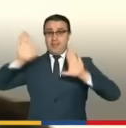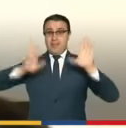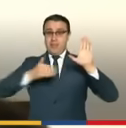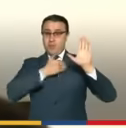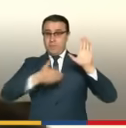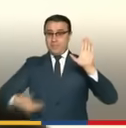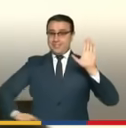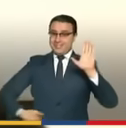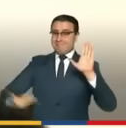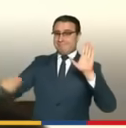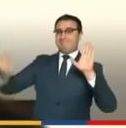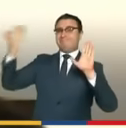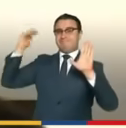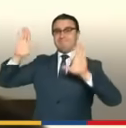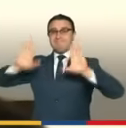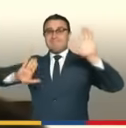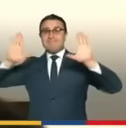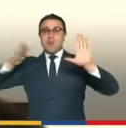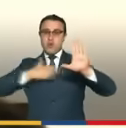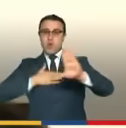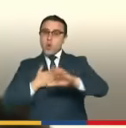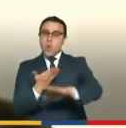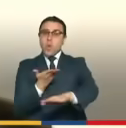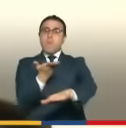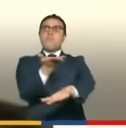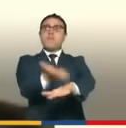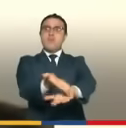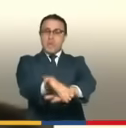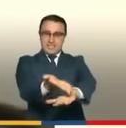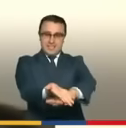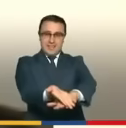presidencial cuando propuse esto en mi campaña,